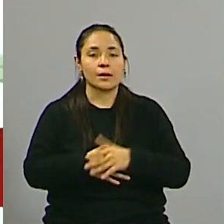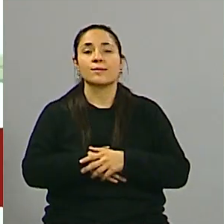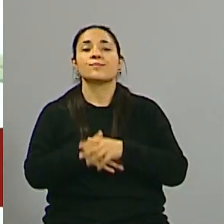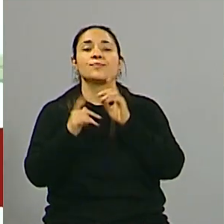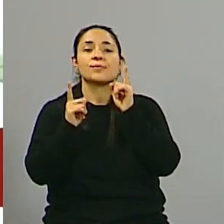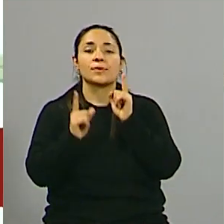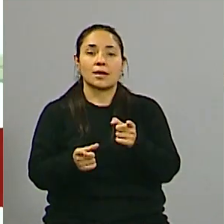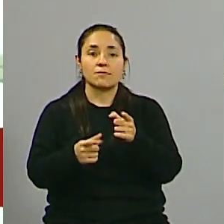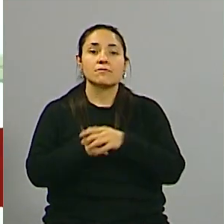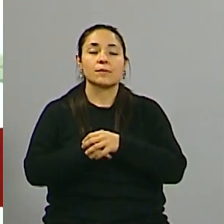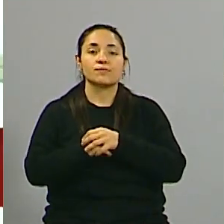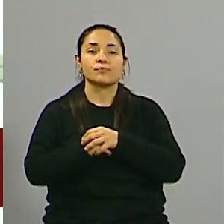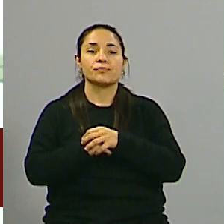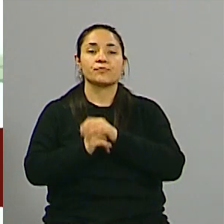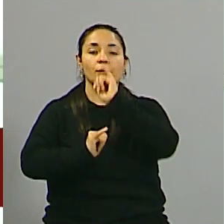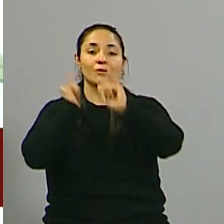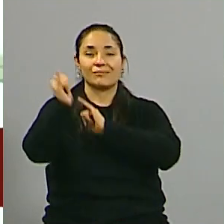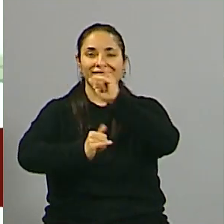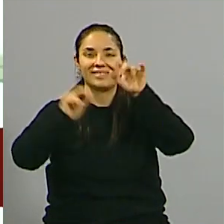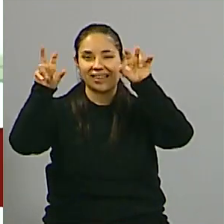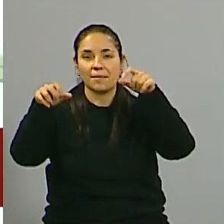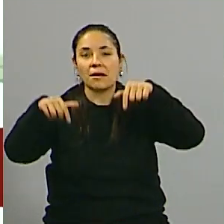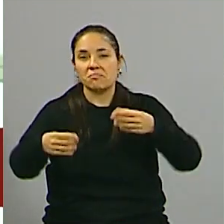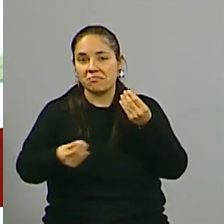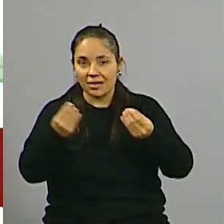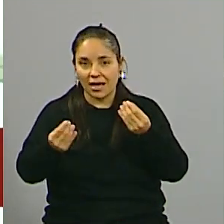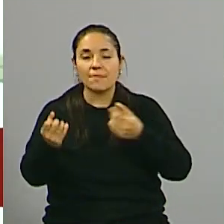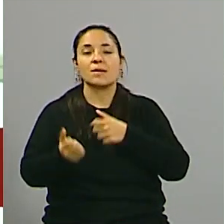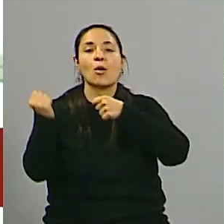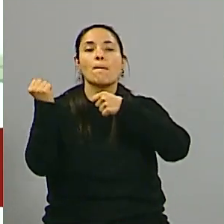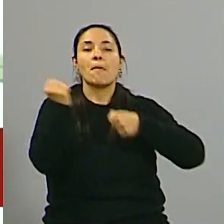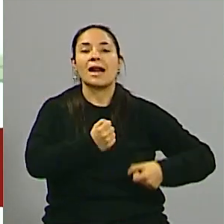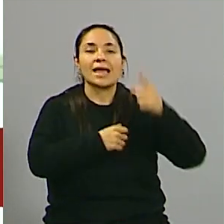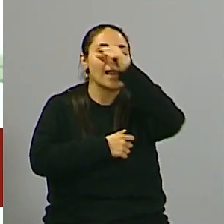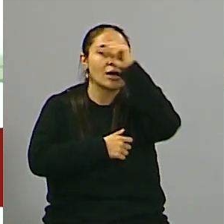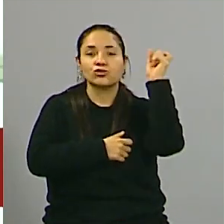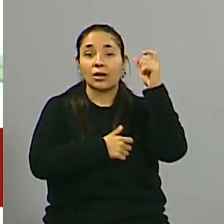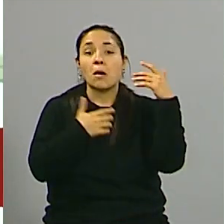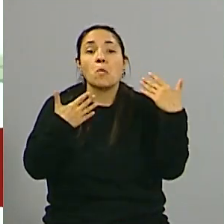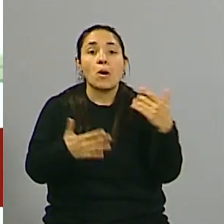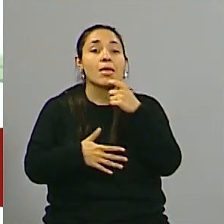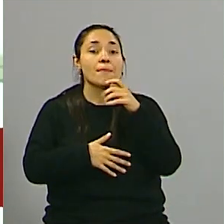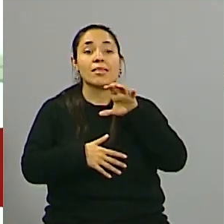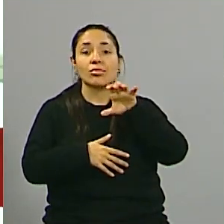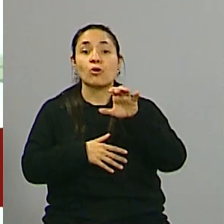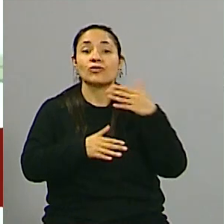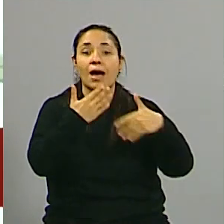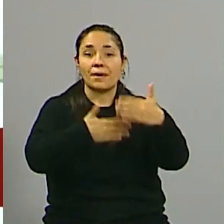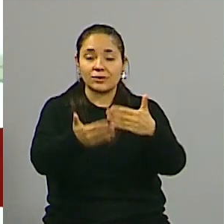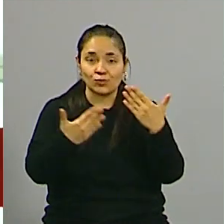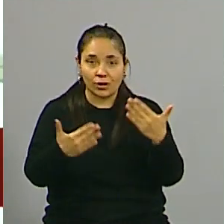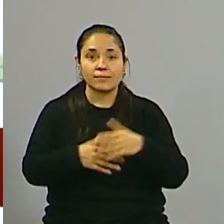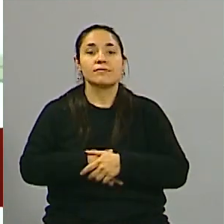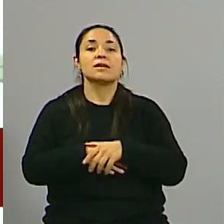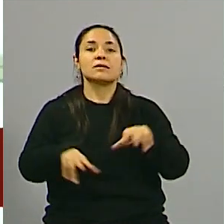ahora de parques nacionales y de la posibilidad que existe de que Mendoza avance en ese tema. Vamos a hablar